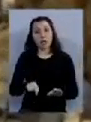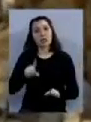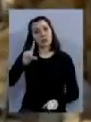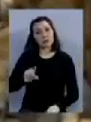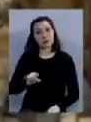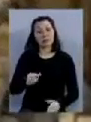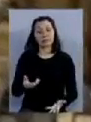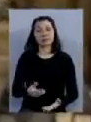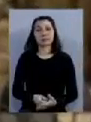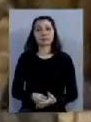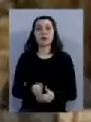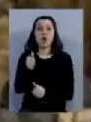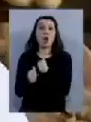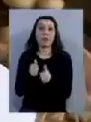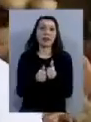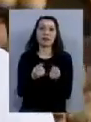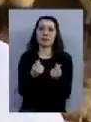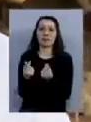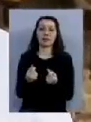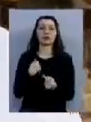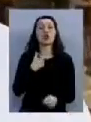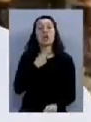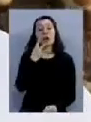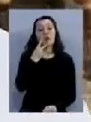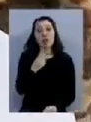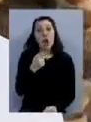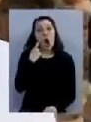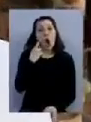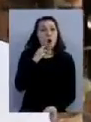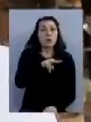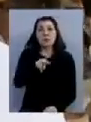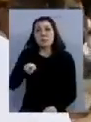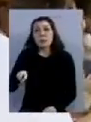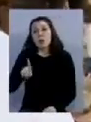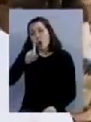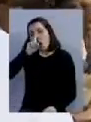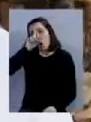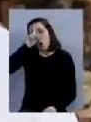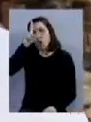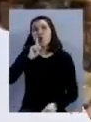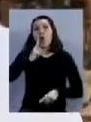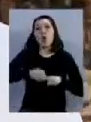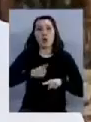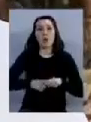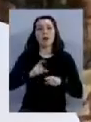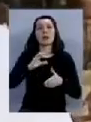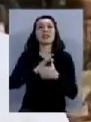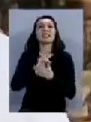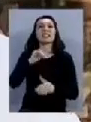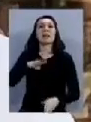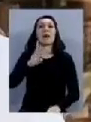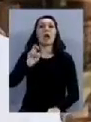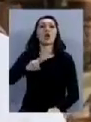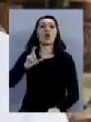que acá se producen. Y hay competencia de precio. Venimos a conocer más que nada por la tradición y el nombre que tiene Chimbarongo por